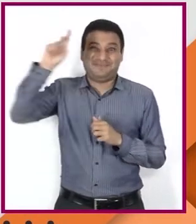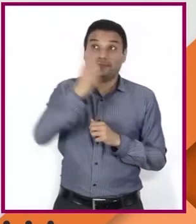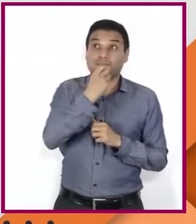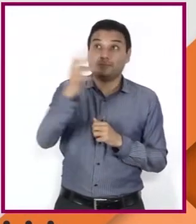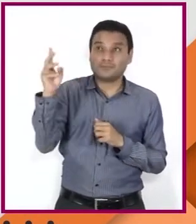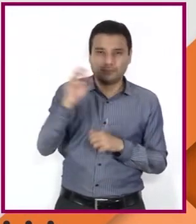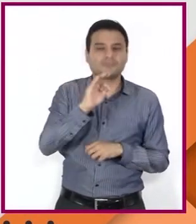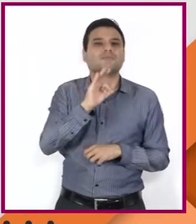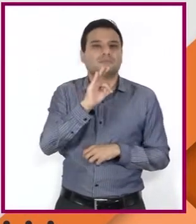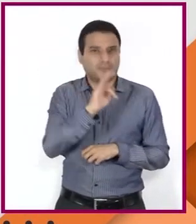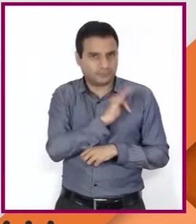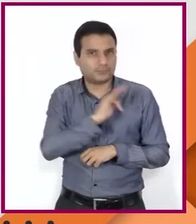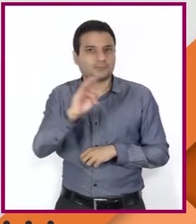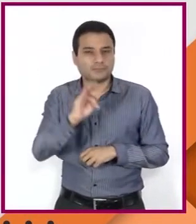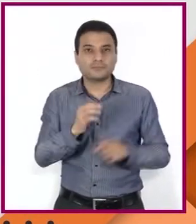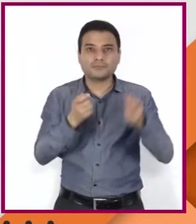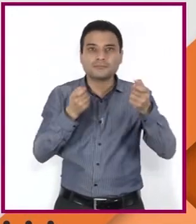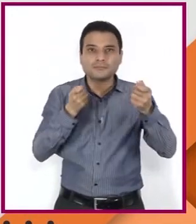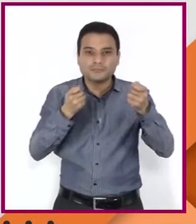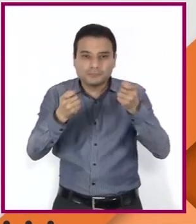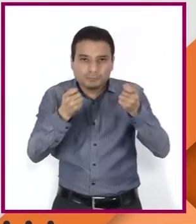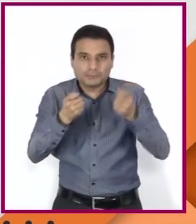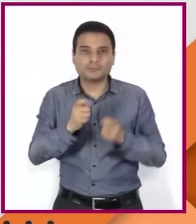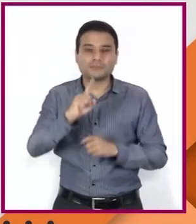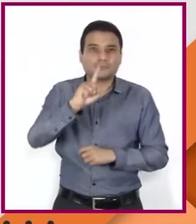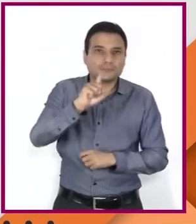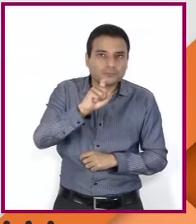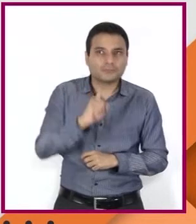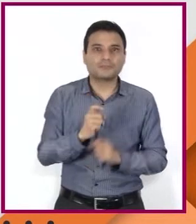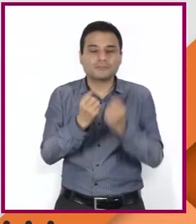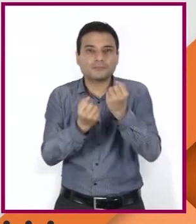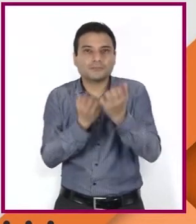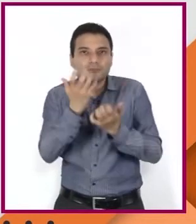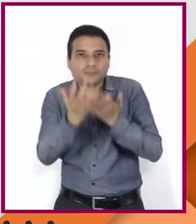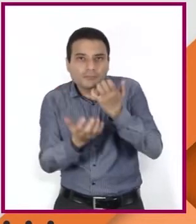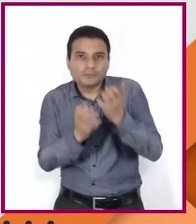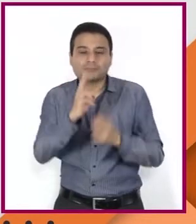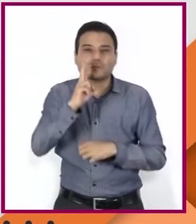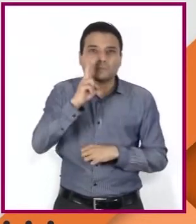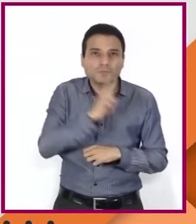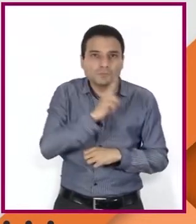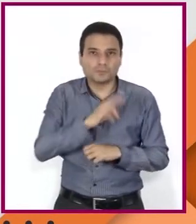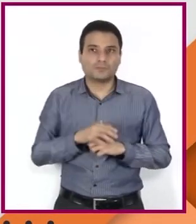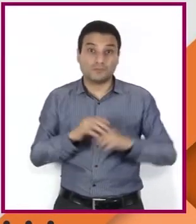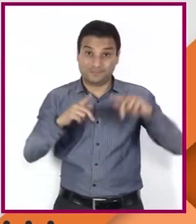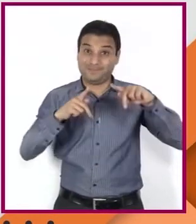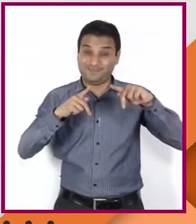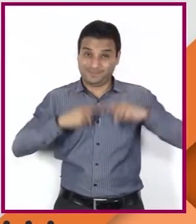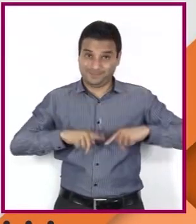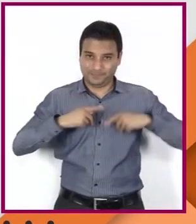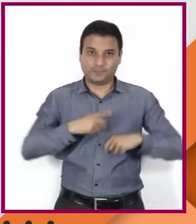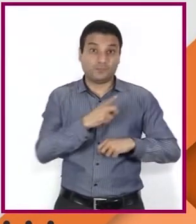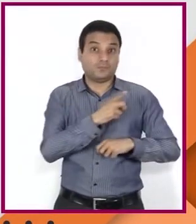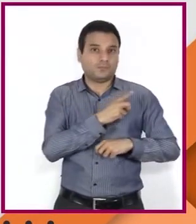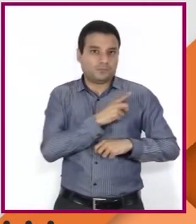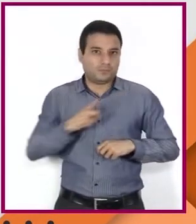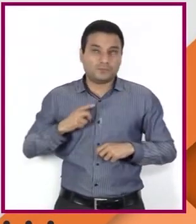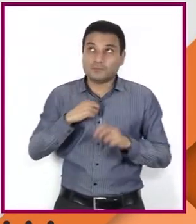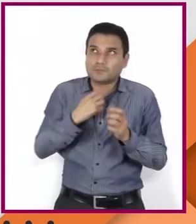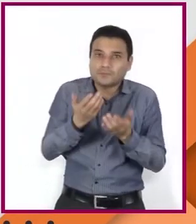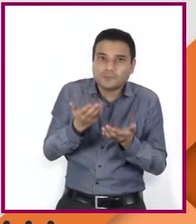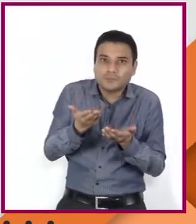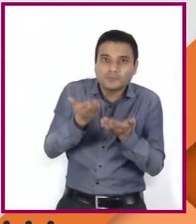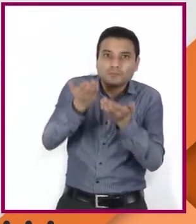de mantener o afectar las fuerzas que representaban, por lo que era el deber de los seres humanos mantenerlos contentos y